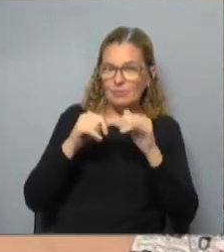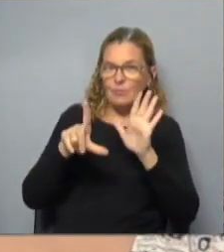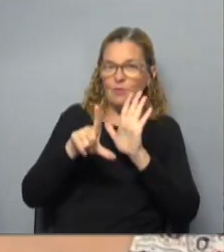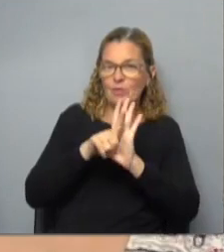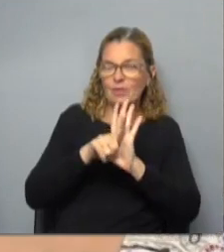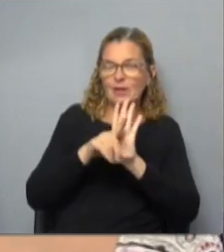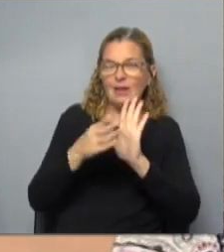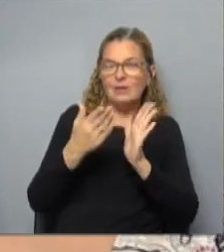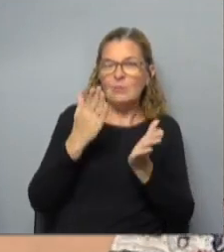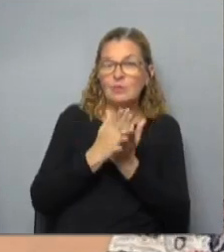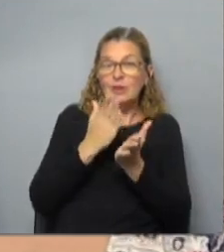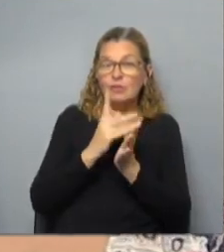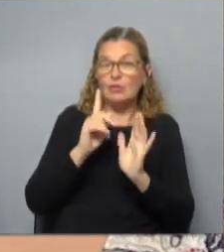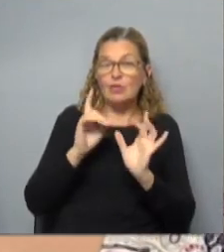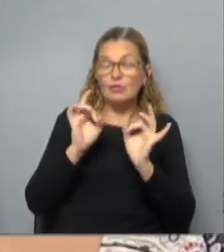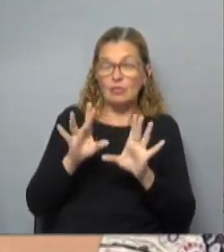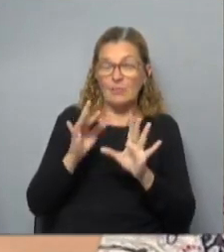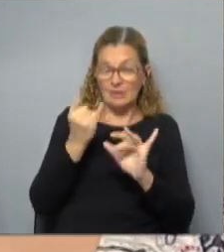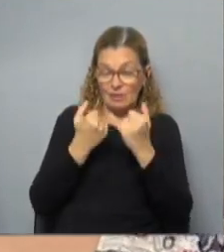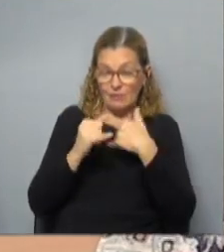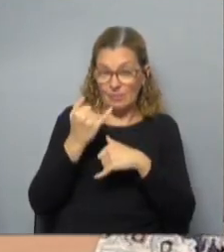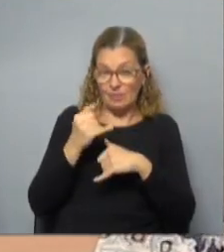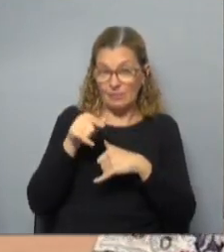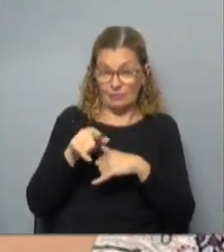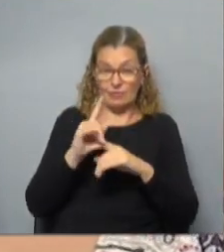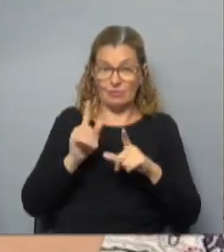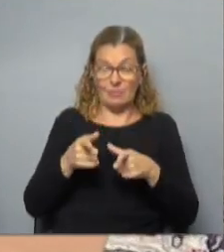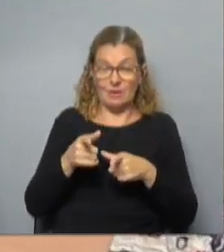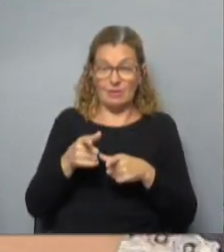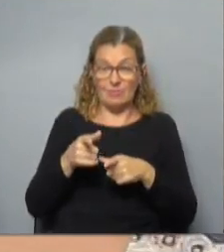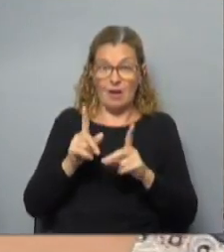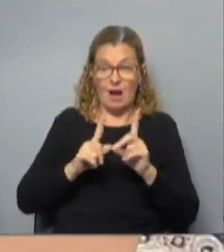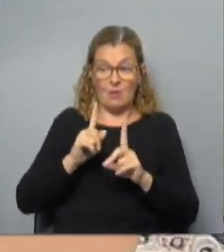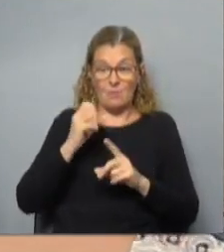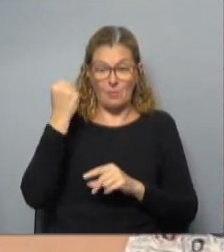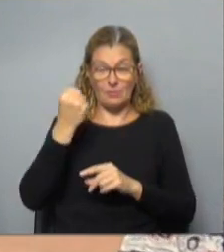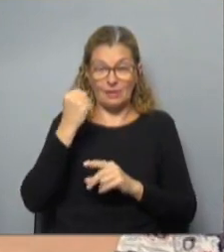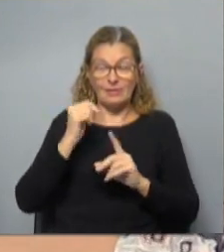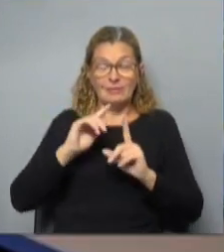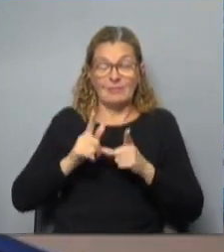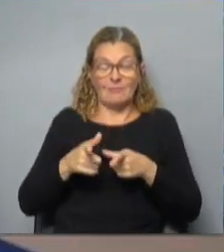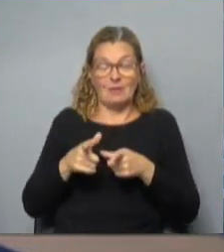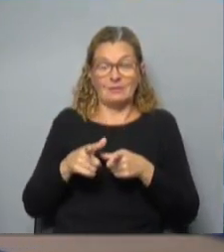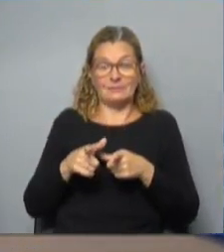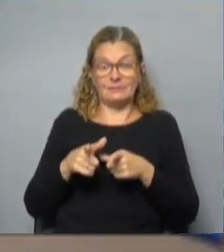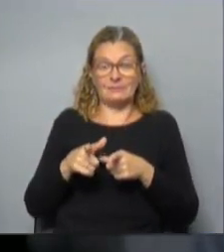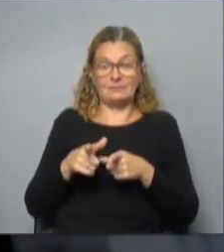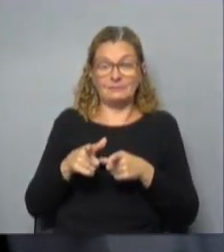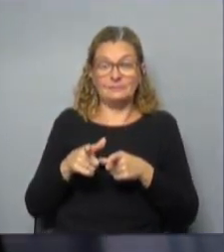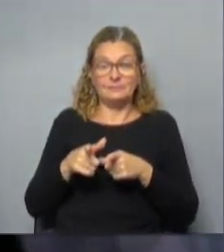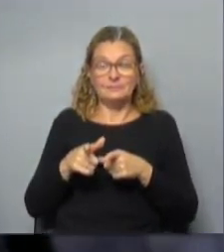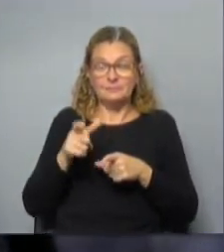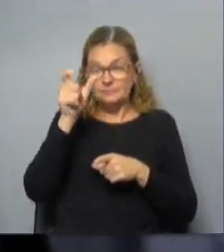tenemos no solamente las organizaciones para producir nuestros informes nuestros diagnósticos que es un elemento muy importante sino también las